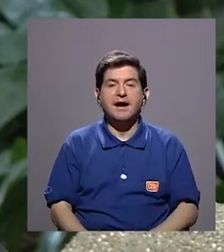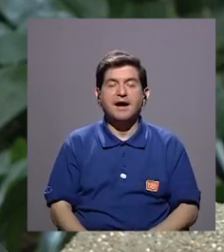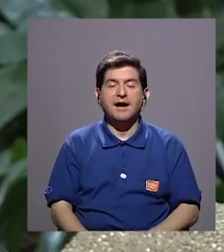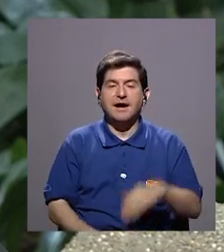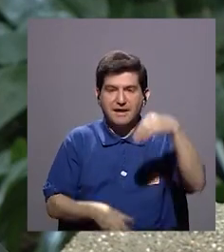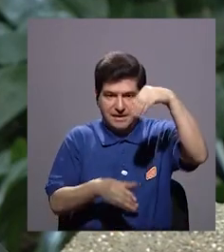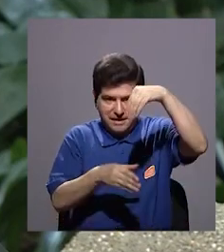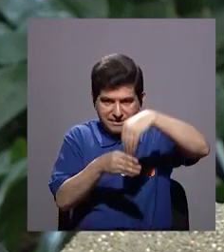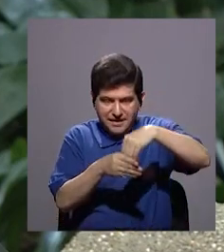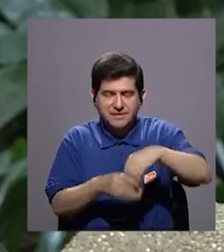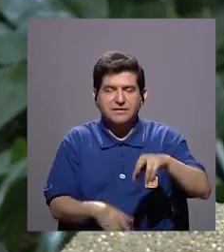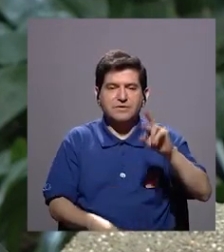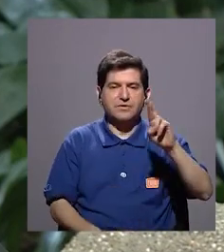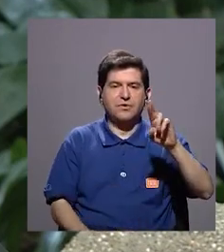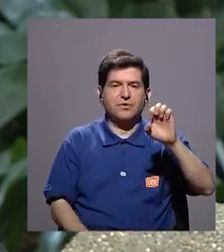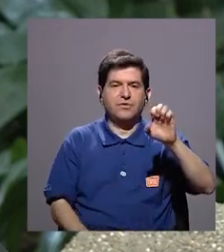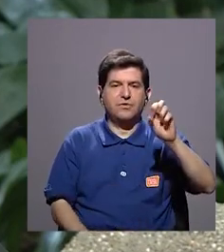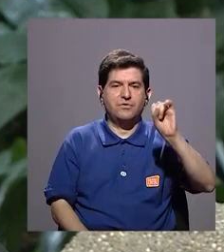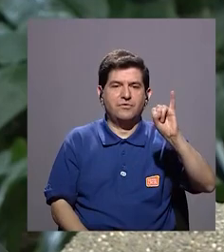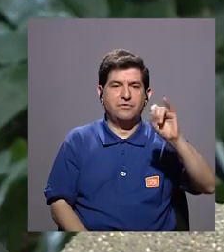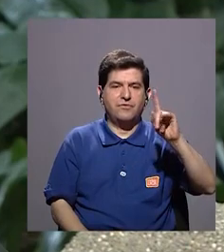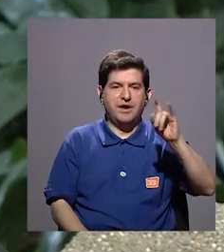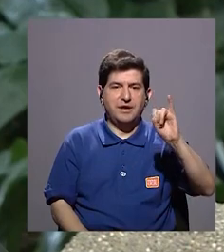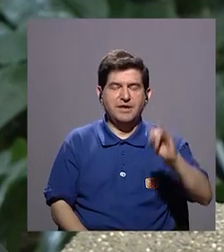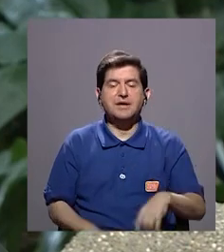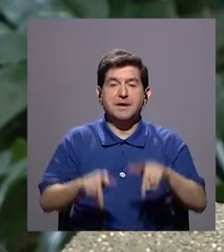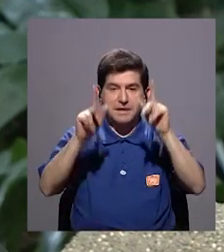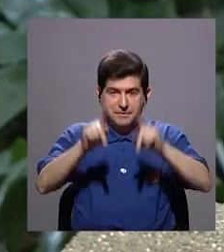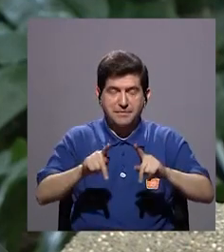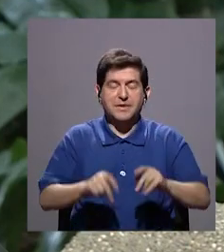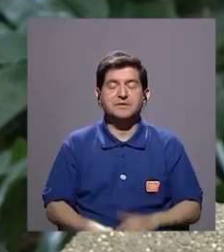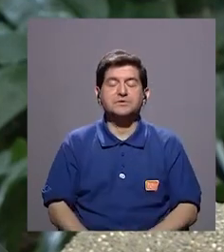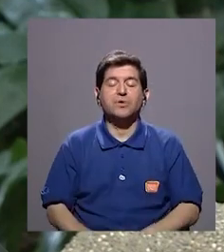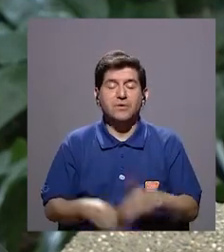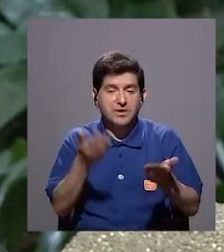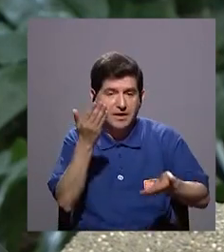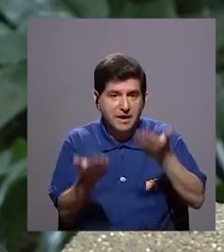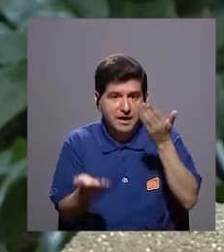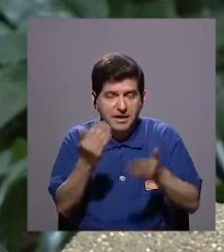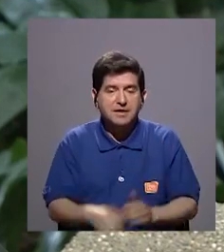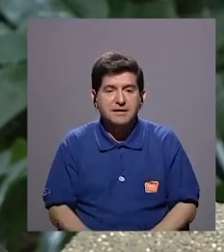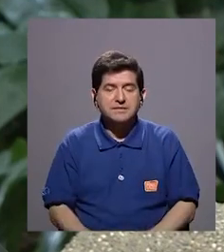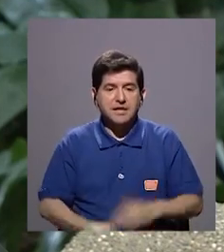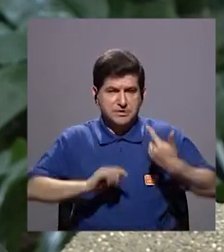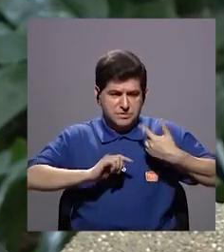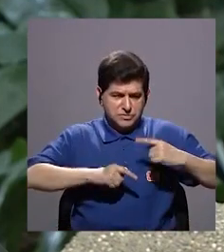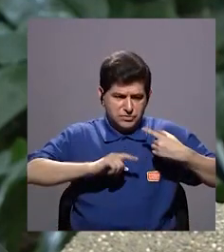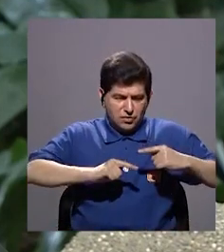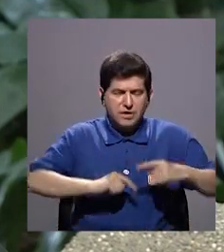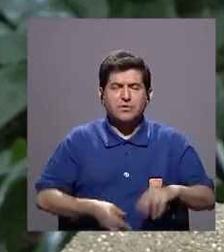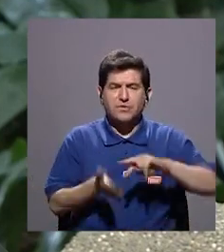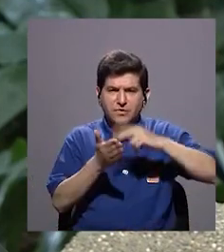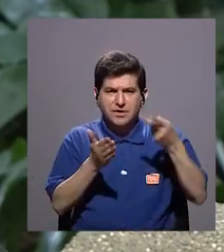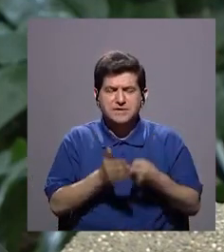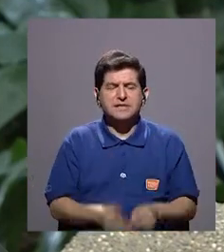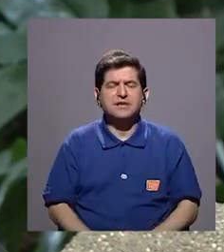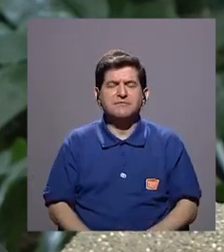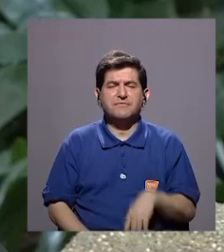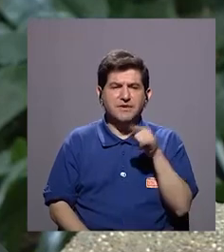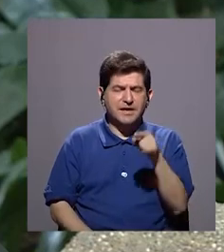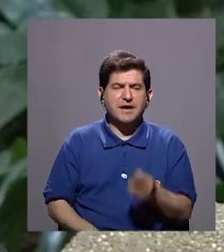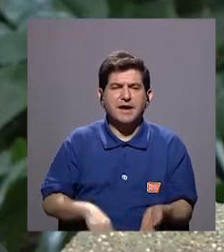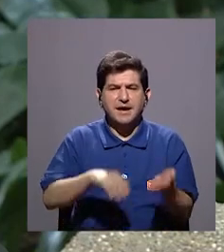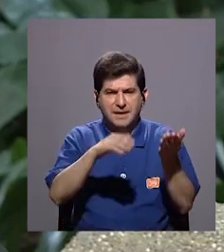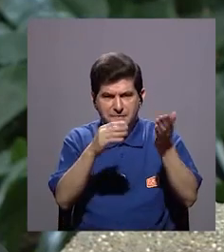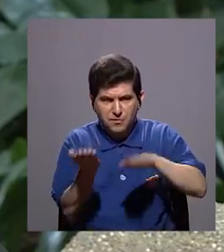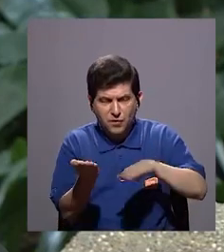el Reiki. Si una persona tiene un dolor de una pérdida, probablemente ese dolor se produce un